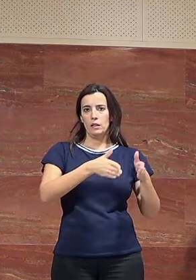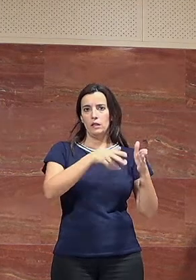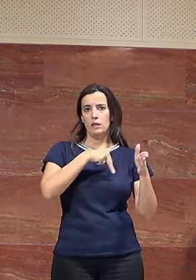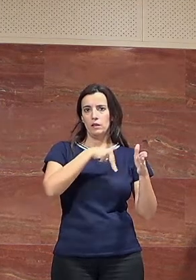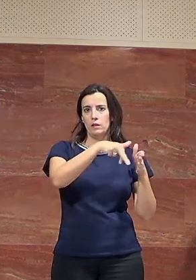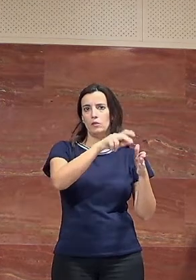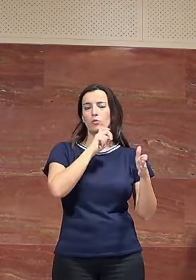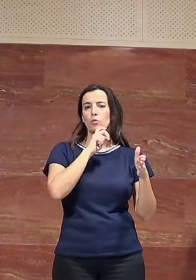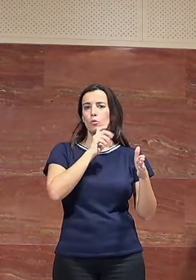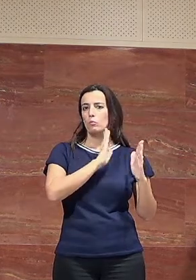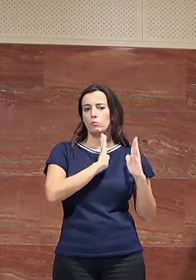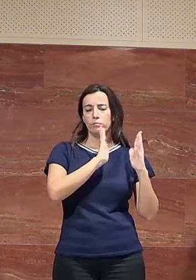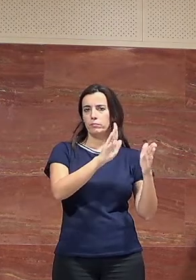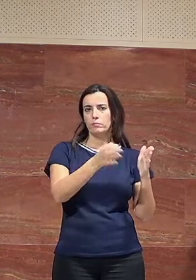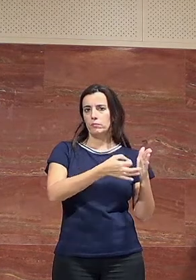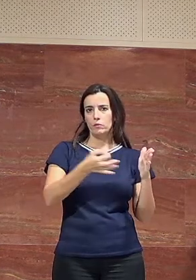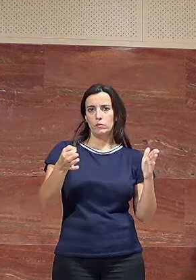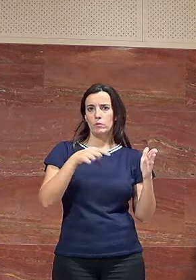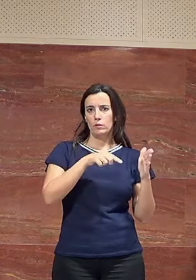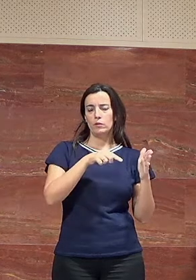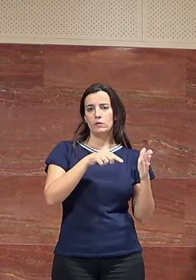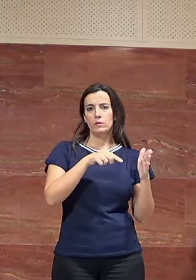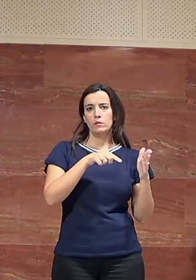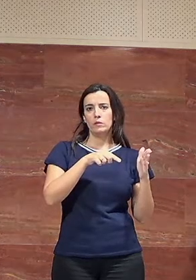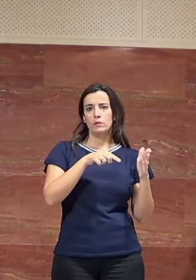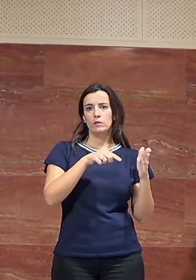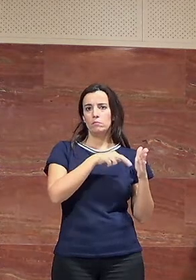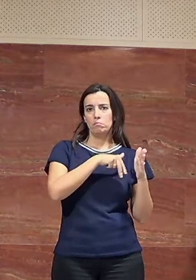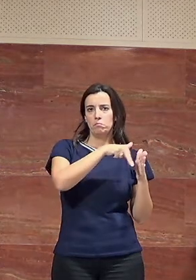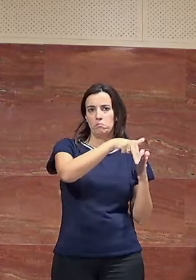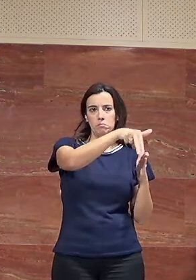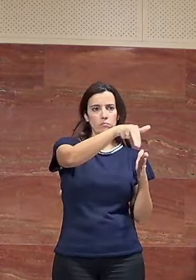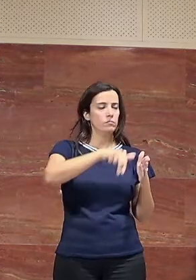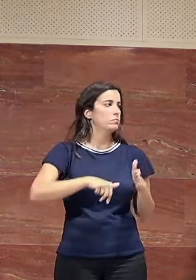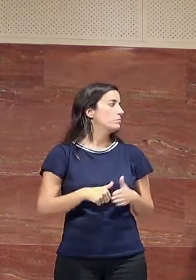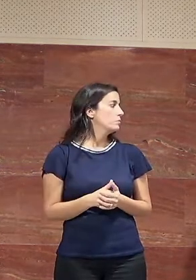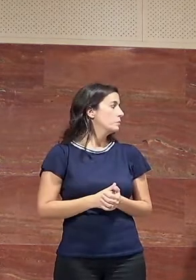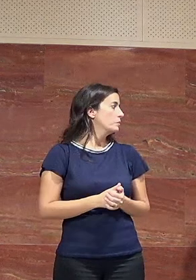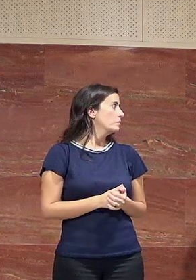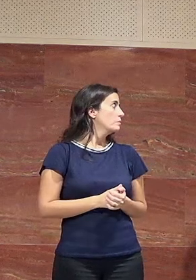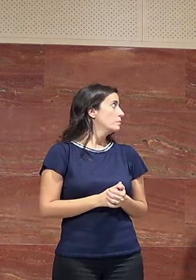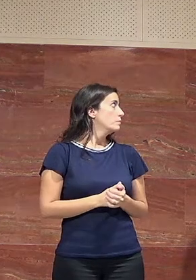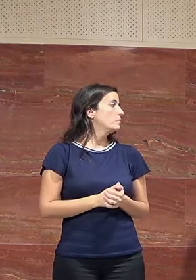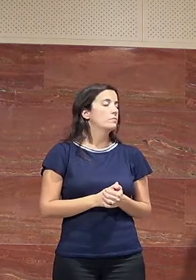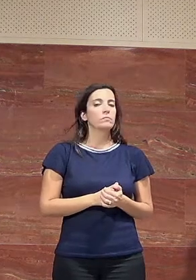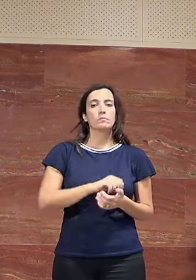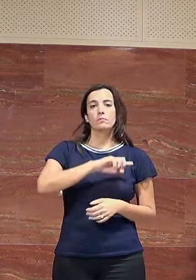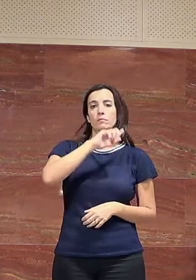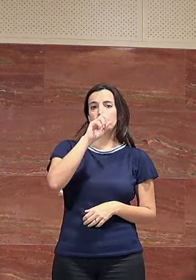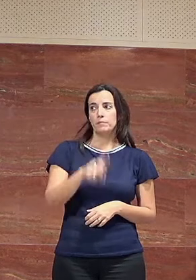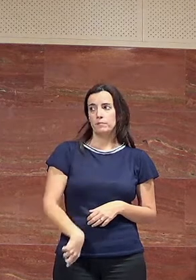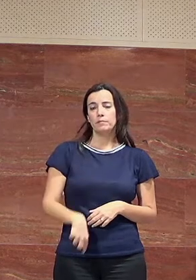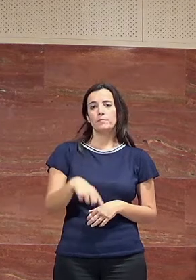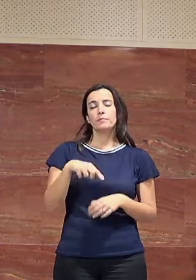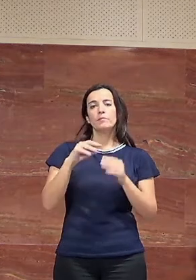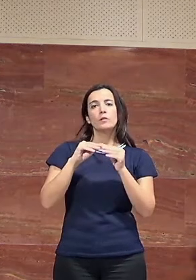continuidad claramente inadecuada que obliga a un recorrido excesivo. De forma complementaria, el